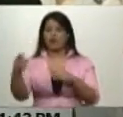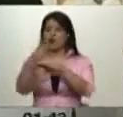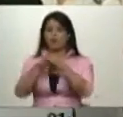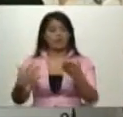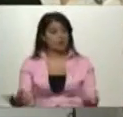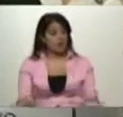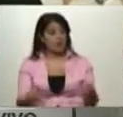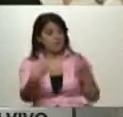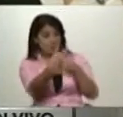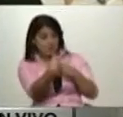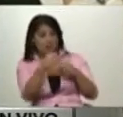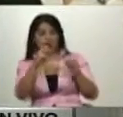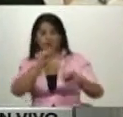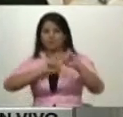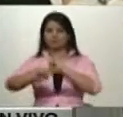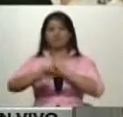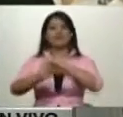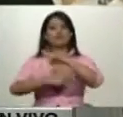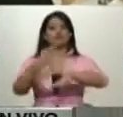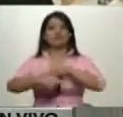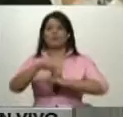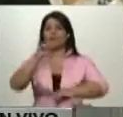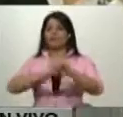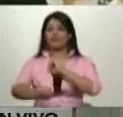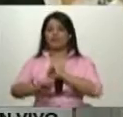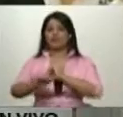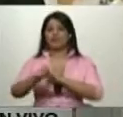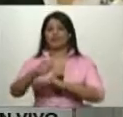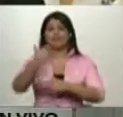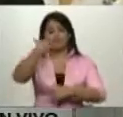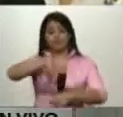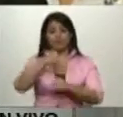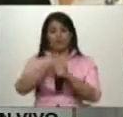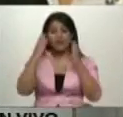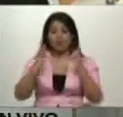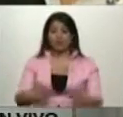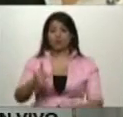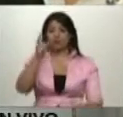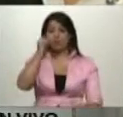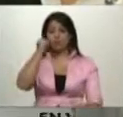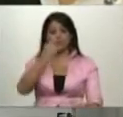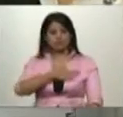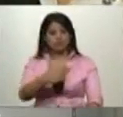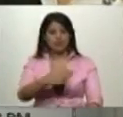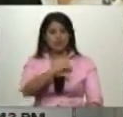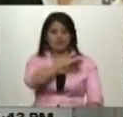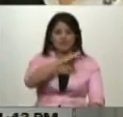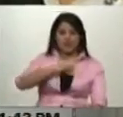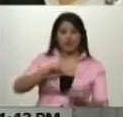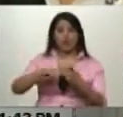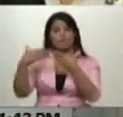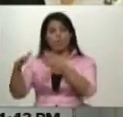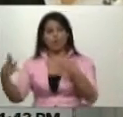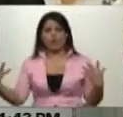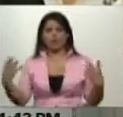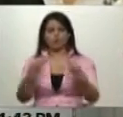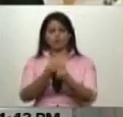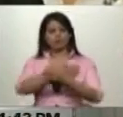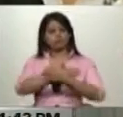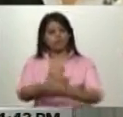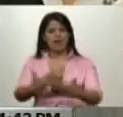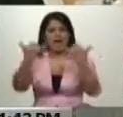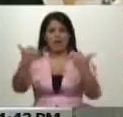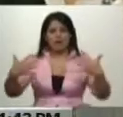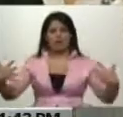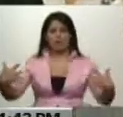como sea, vamos a defender esta revolución y cuenten con los trabajadores y las trabajadoras, tanto del sector privado como del sector público, que ahora en